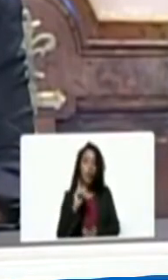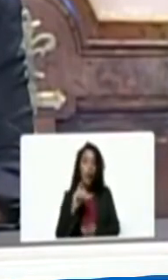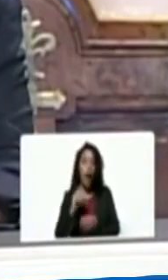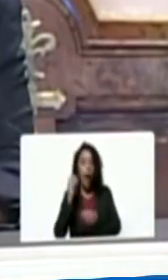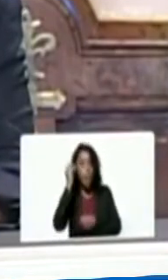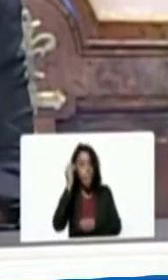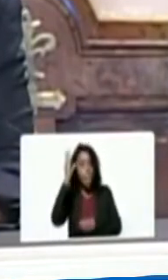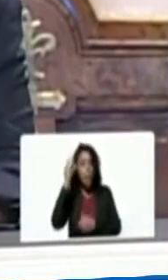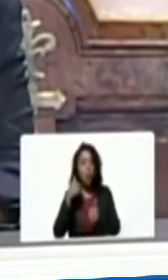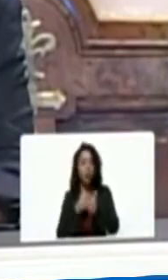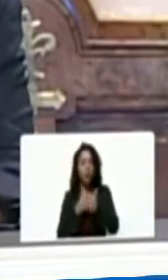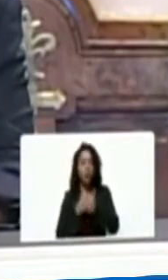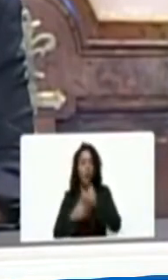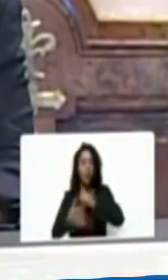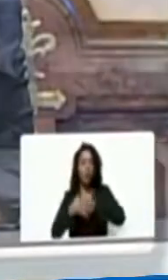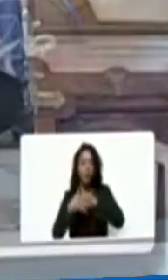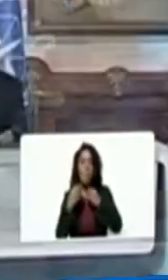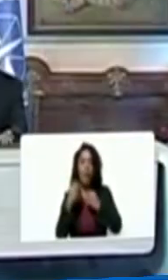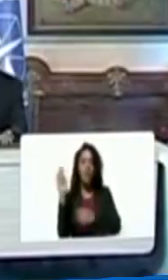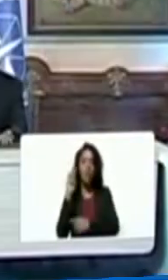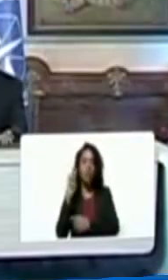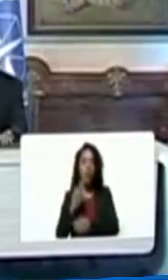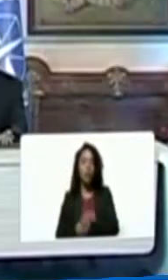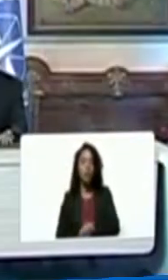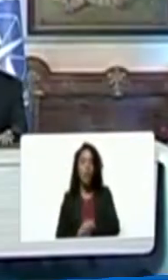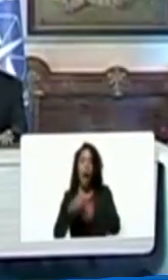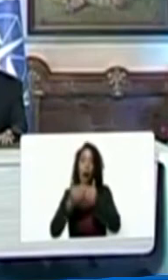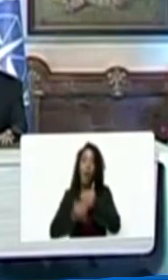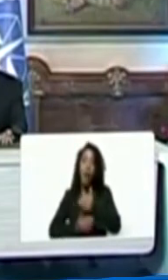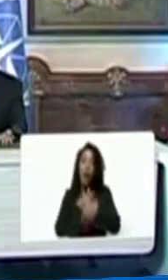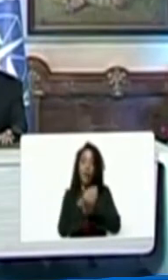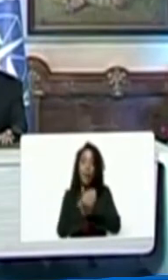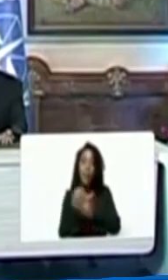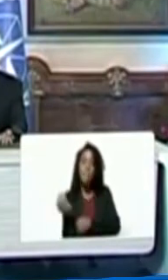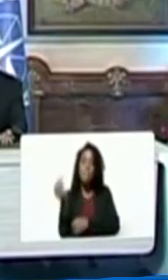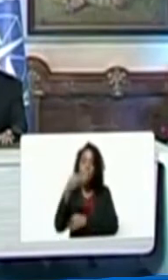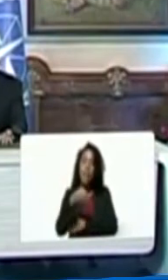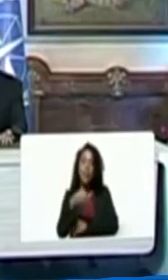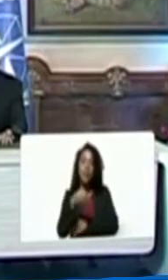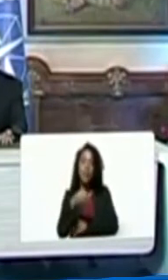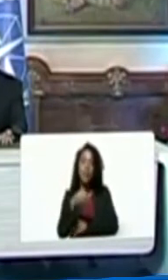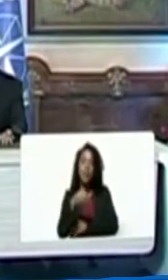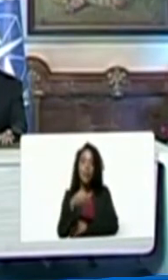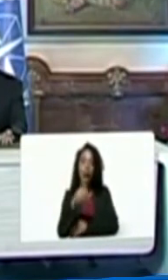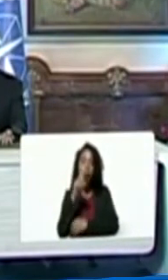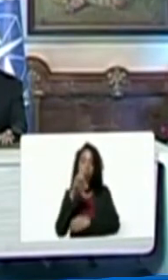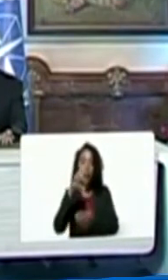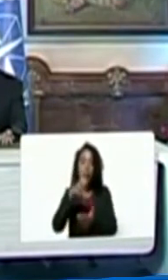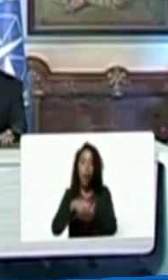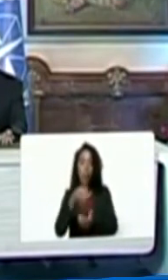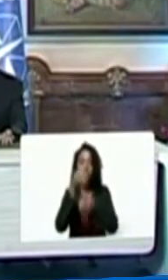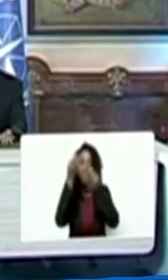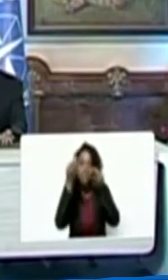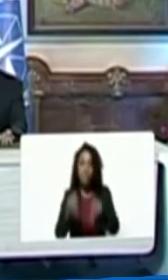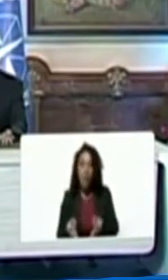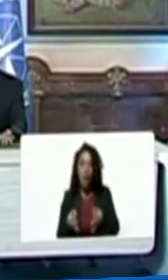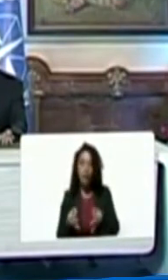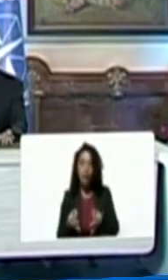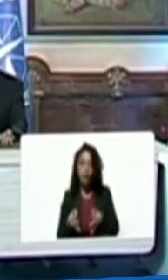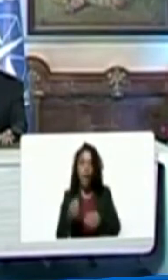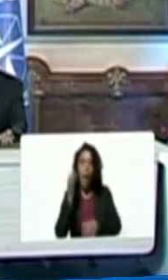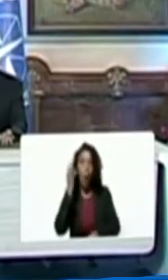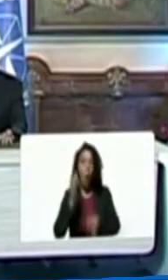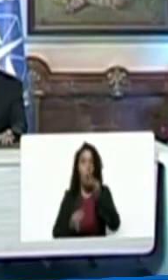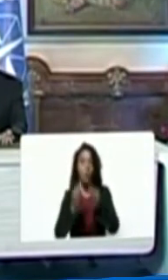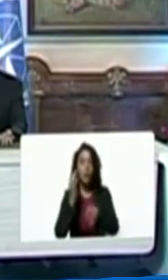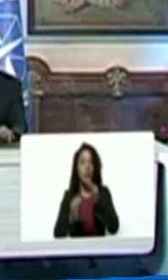más se ha denunciado son los delitos de lesa humanidad y particularmente el tema del delito de tortura. Por otro lado, o